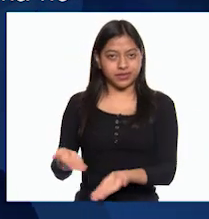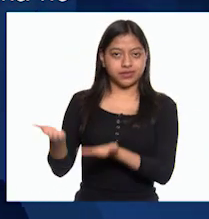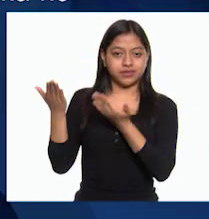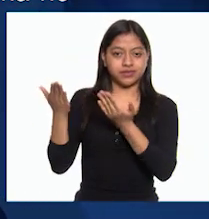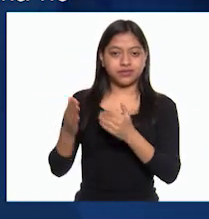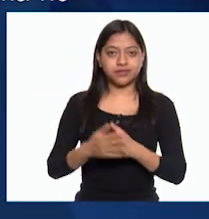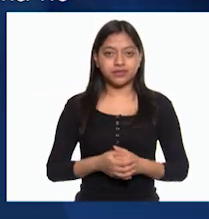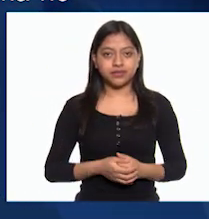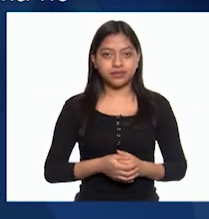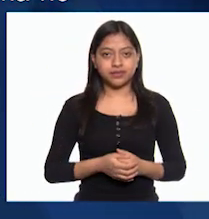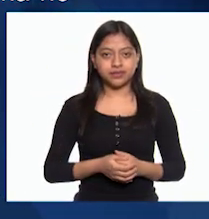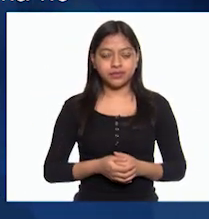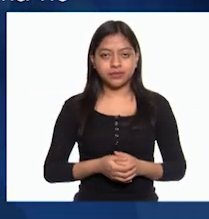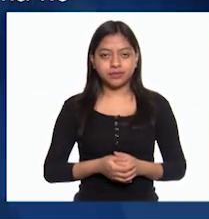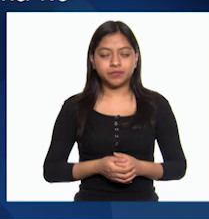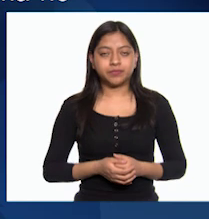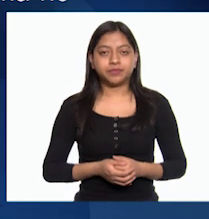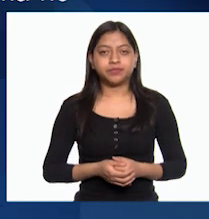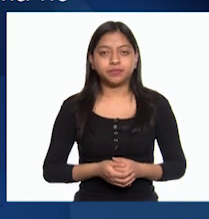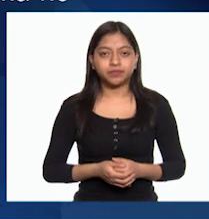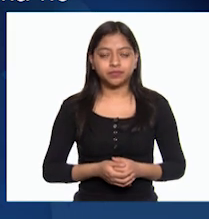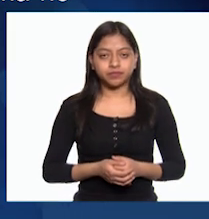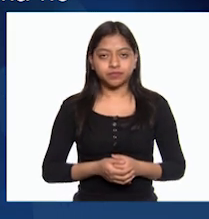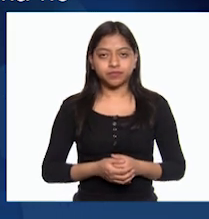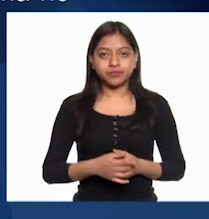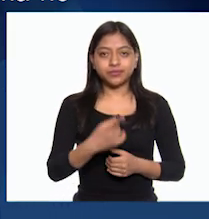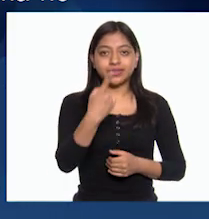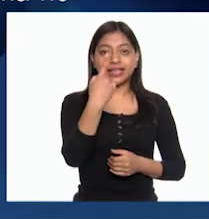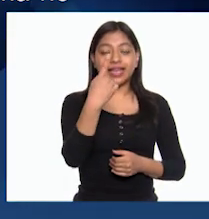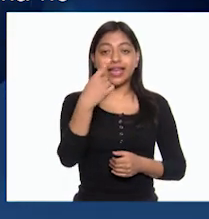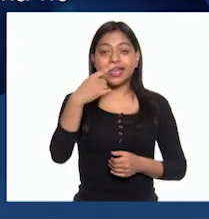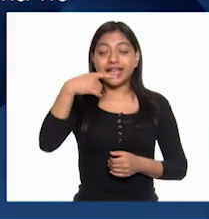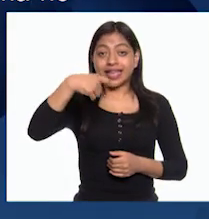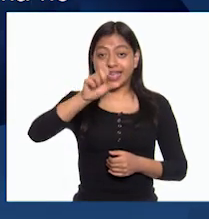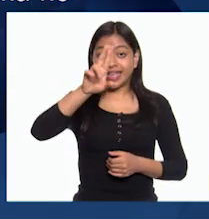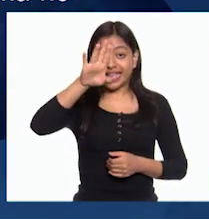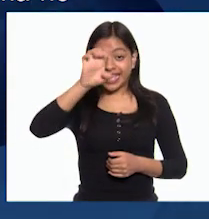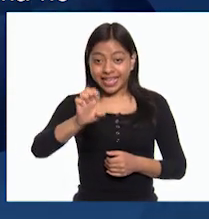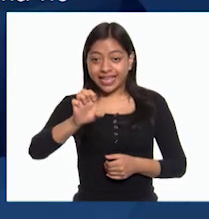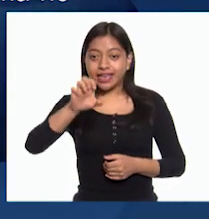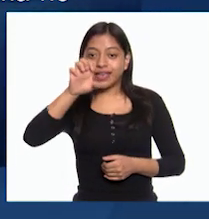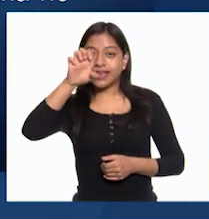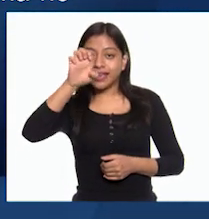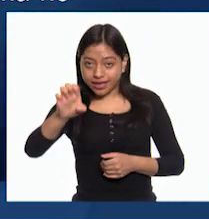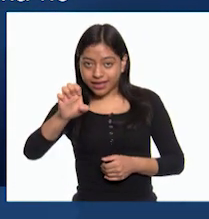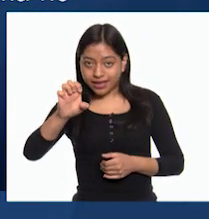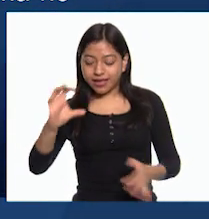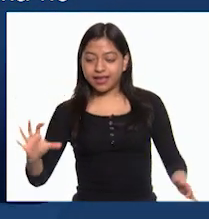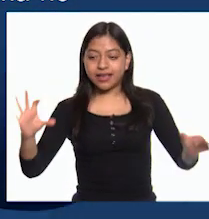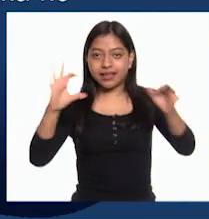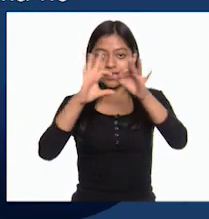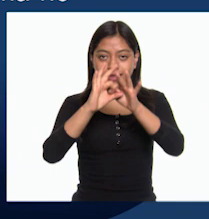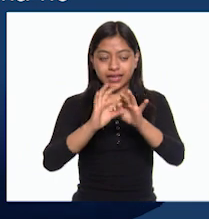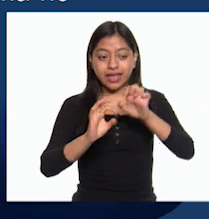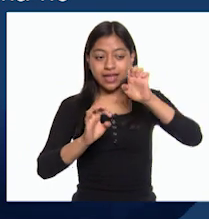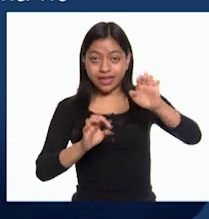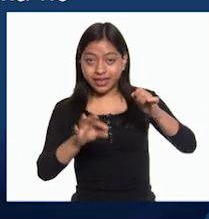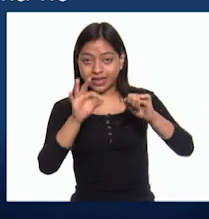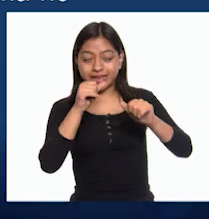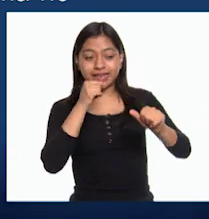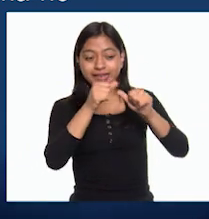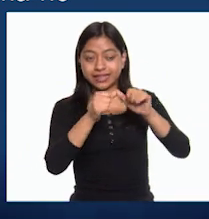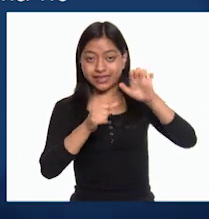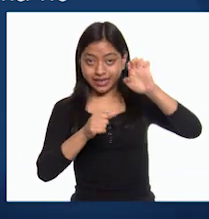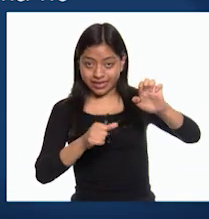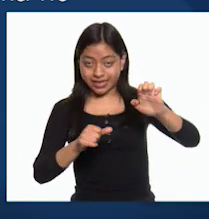ejemplo, inanimado lápiz que en mi mano, se forma con la E de que y con la E